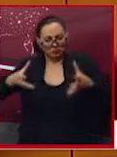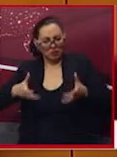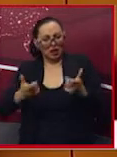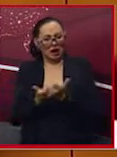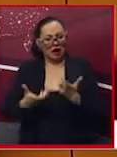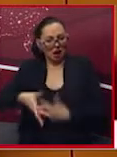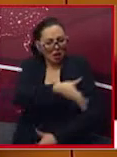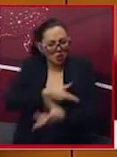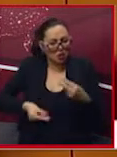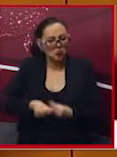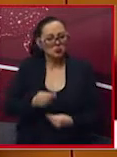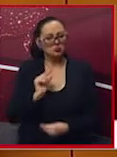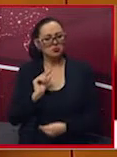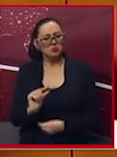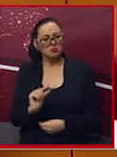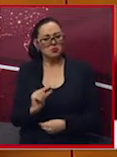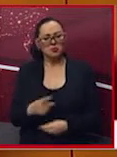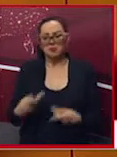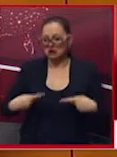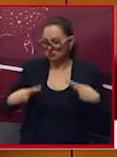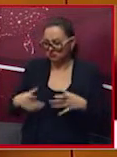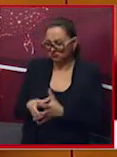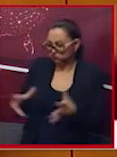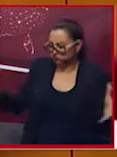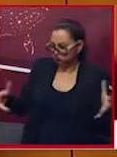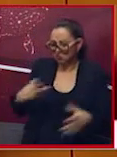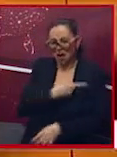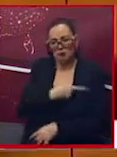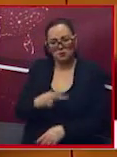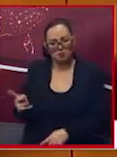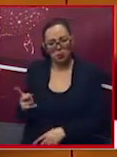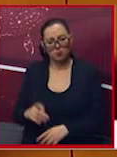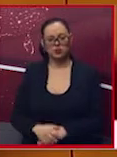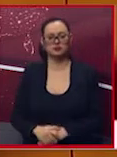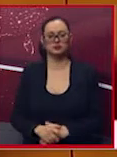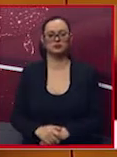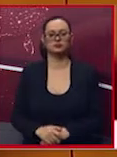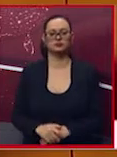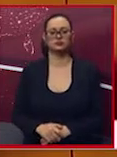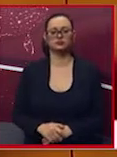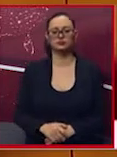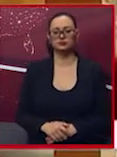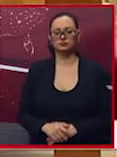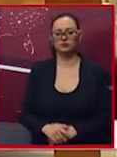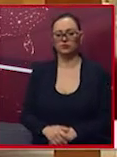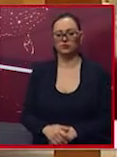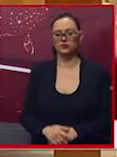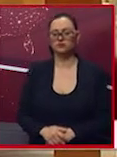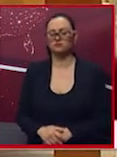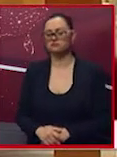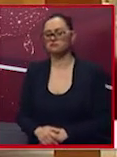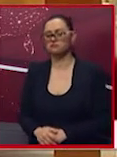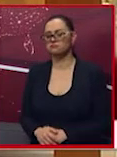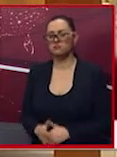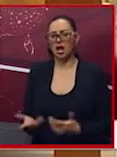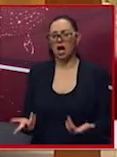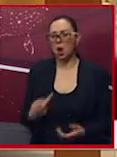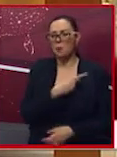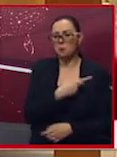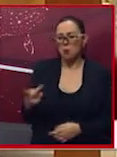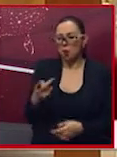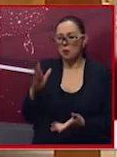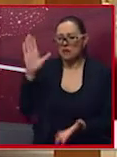porcentaje de población en pobreza. ¿A qué le llaman los menores porcentajes de